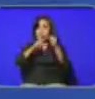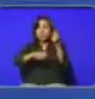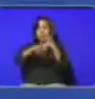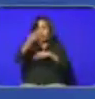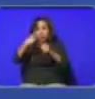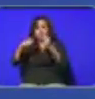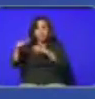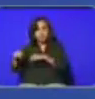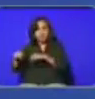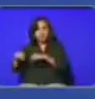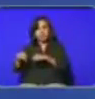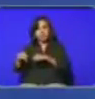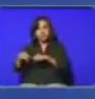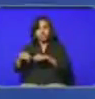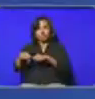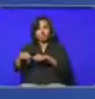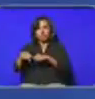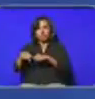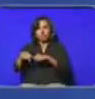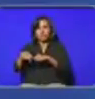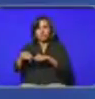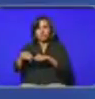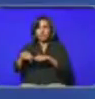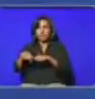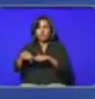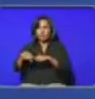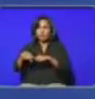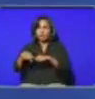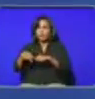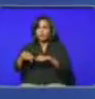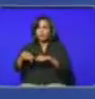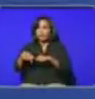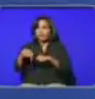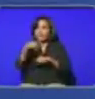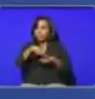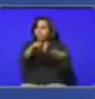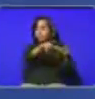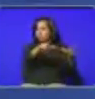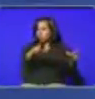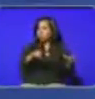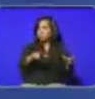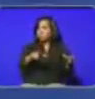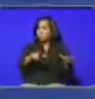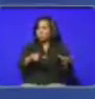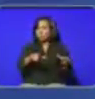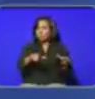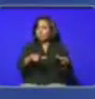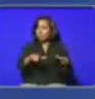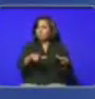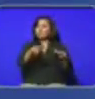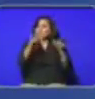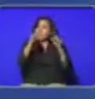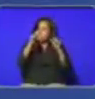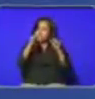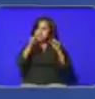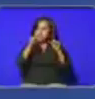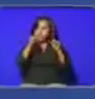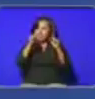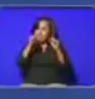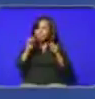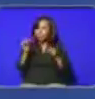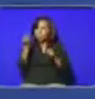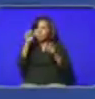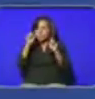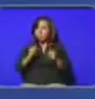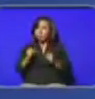el este, pues por una coyuntura, diría yo, estratégica para ofrecerle una respuesta a los jóvenes del este. Pero un